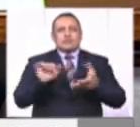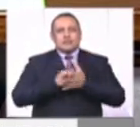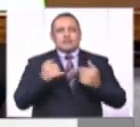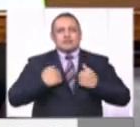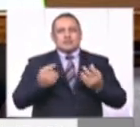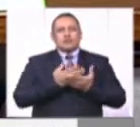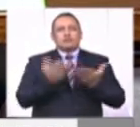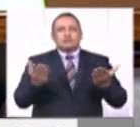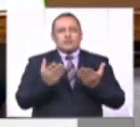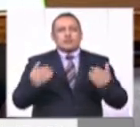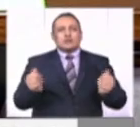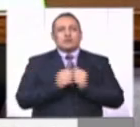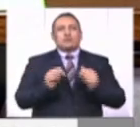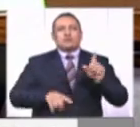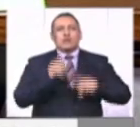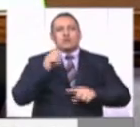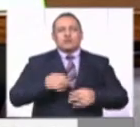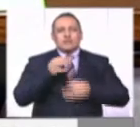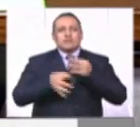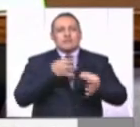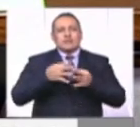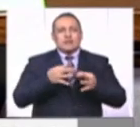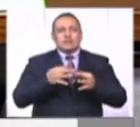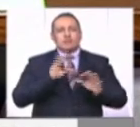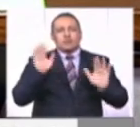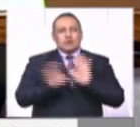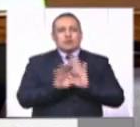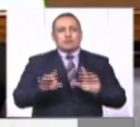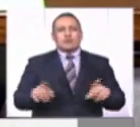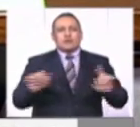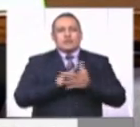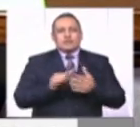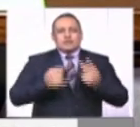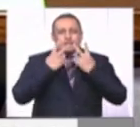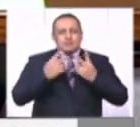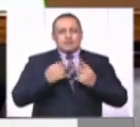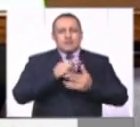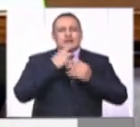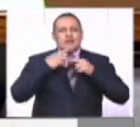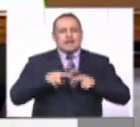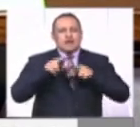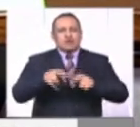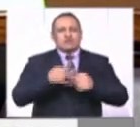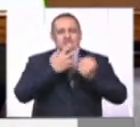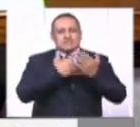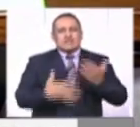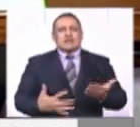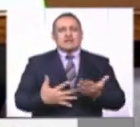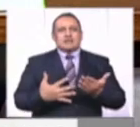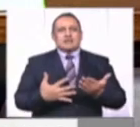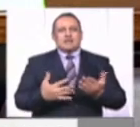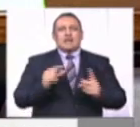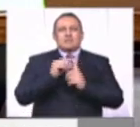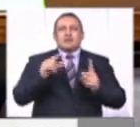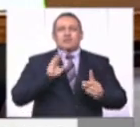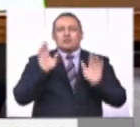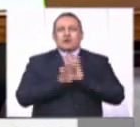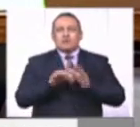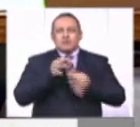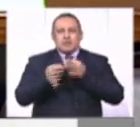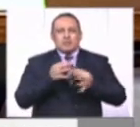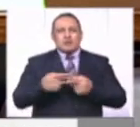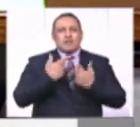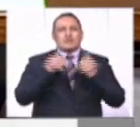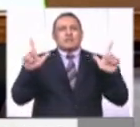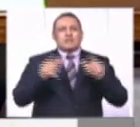colegas cuando uno dice no que van a correr ríos de sangre ahí no hablamos de libertad de expresión